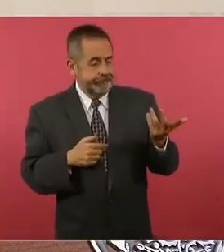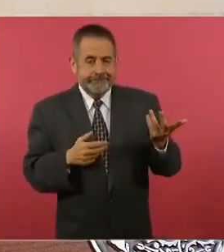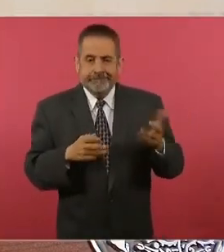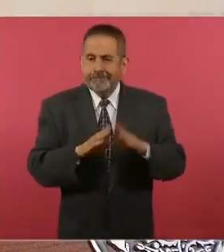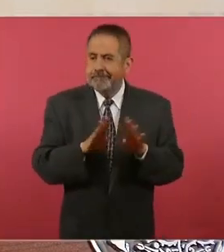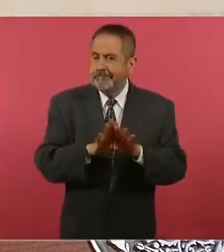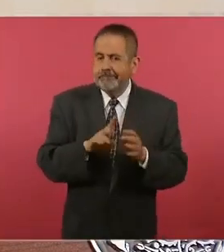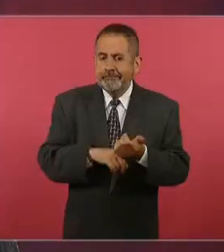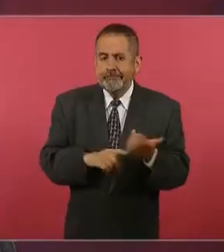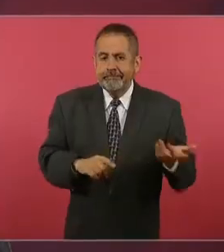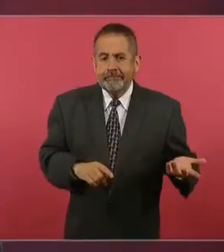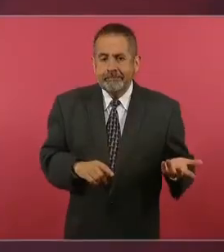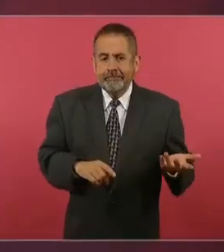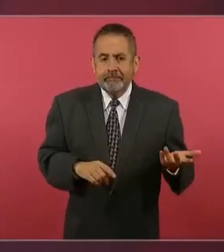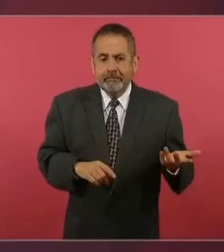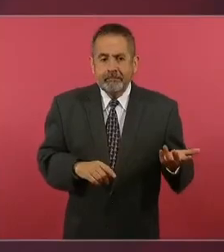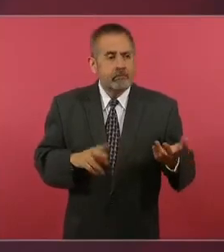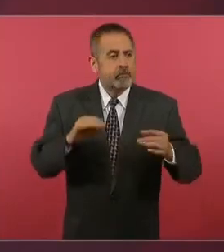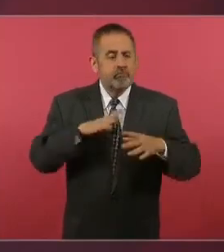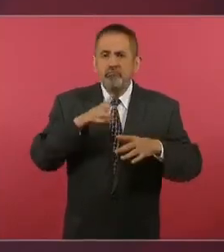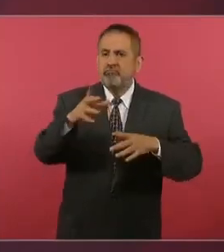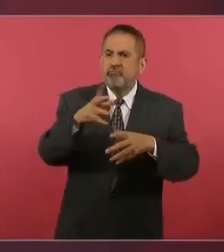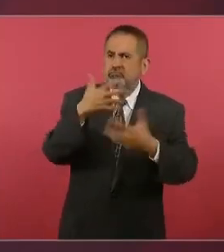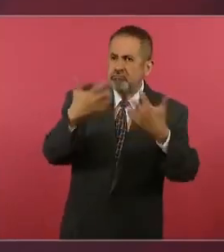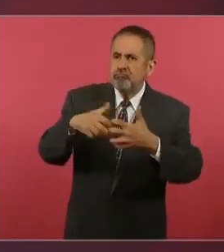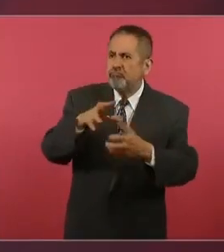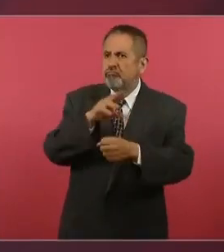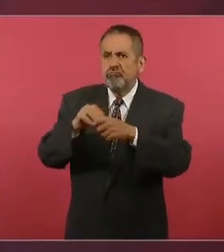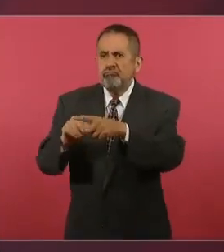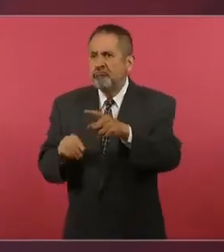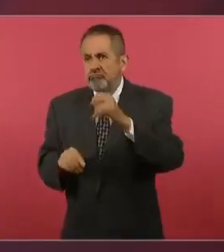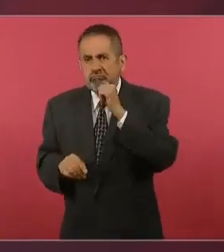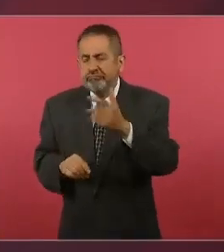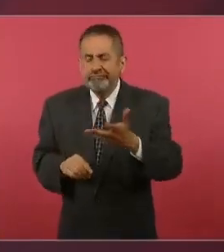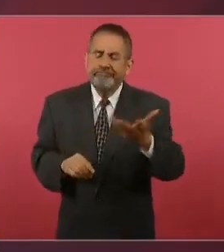porque no se tienen equipos. Antes,